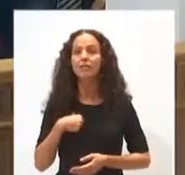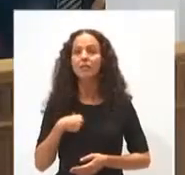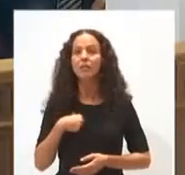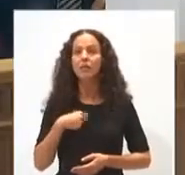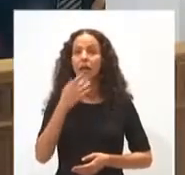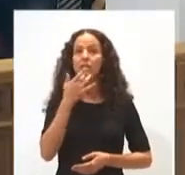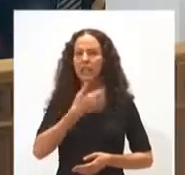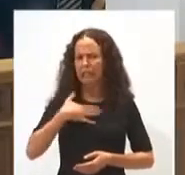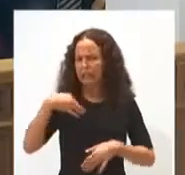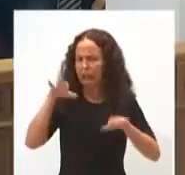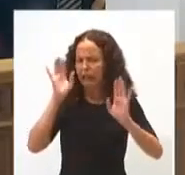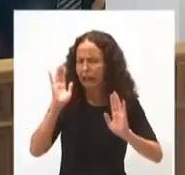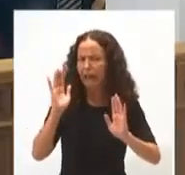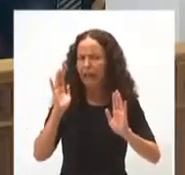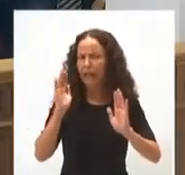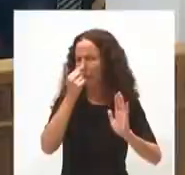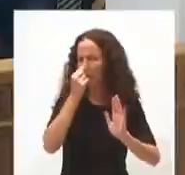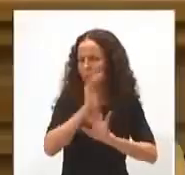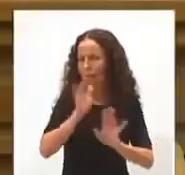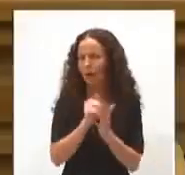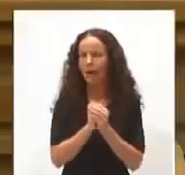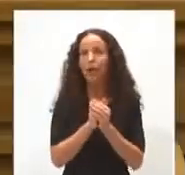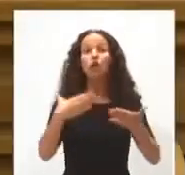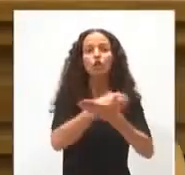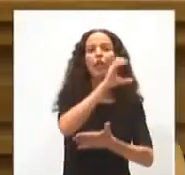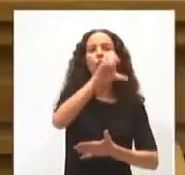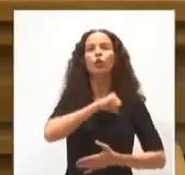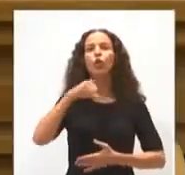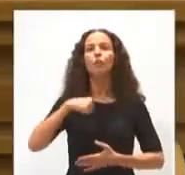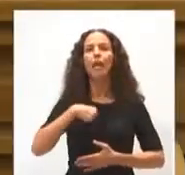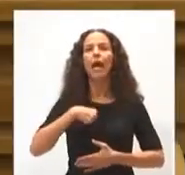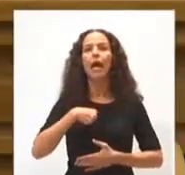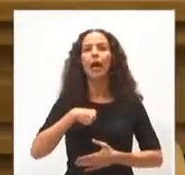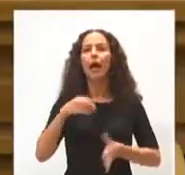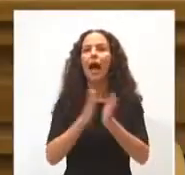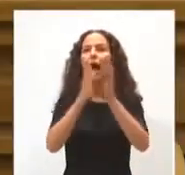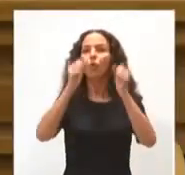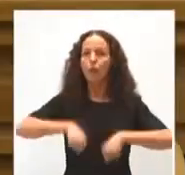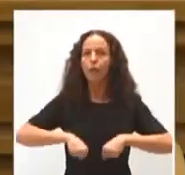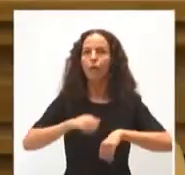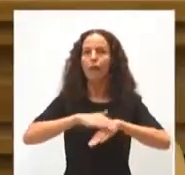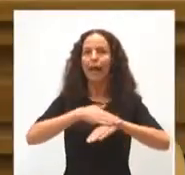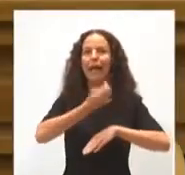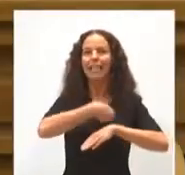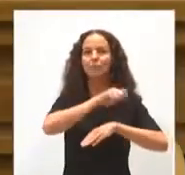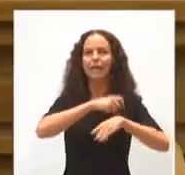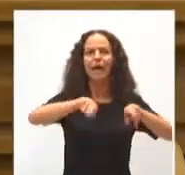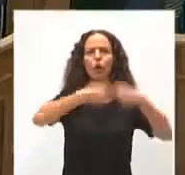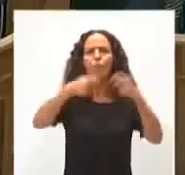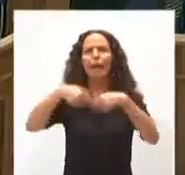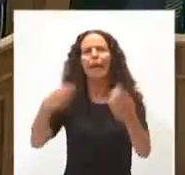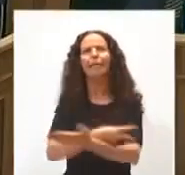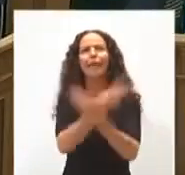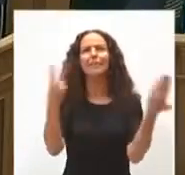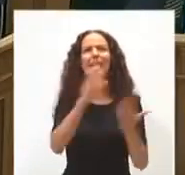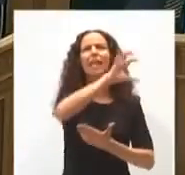quieren a la baja no hace falta ir al alza todas las autonomías nos ponemos de acuerdo para no romper españa en 17 mercados 27